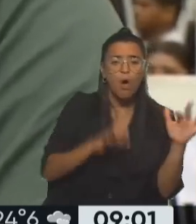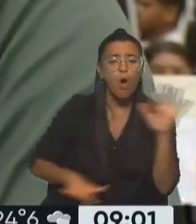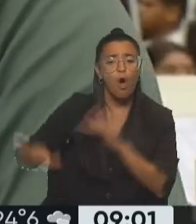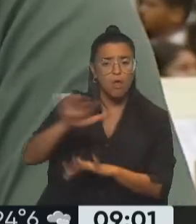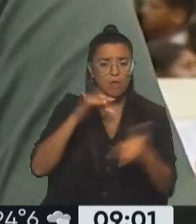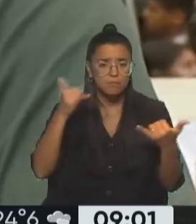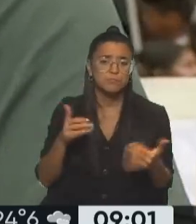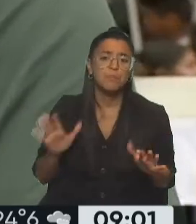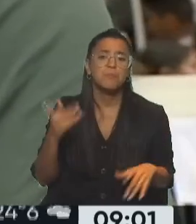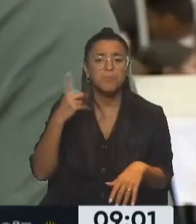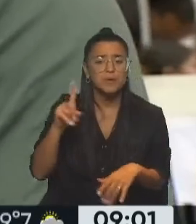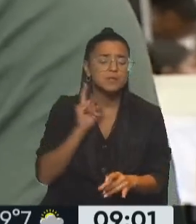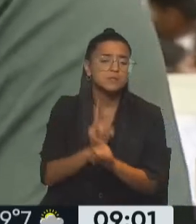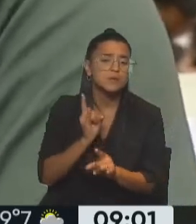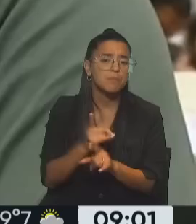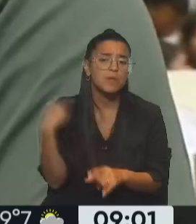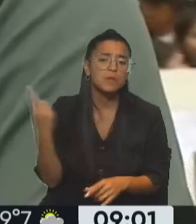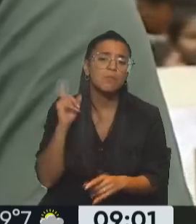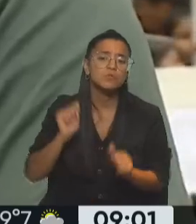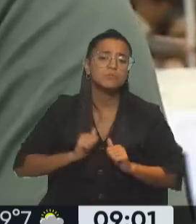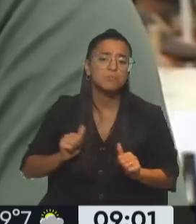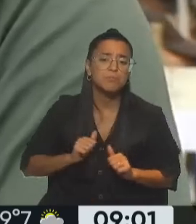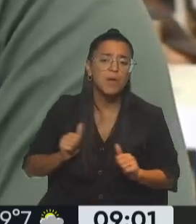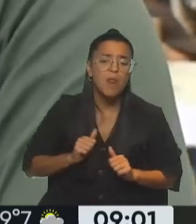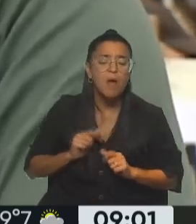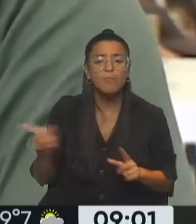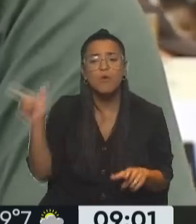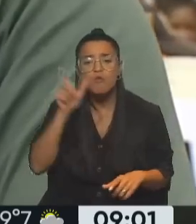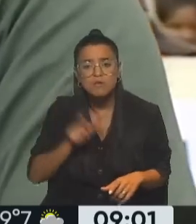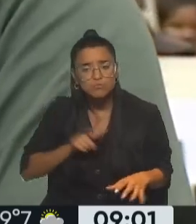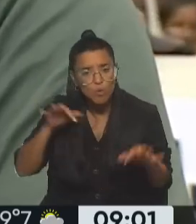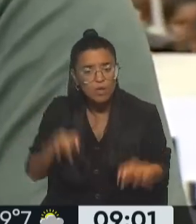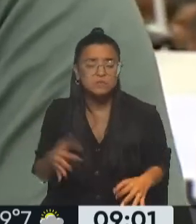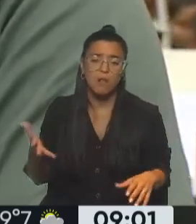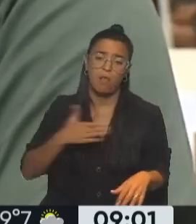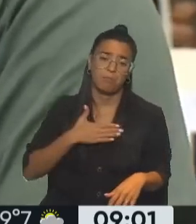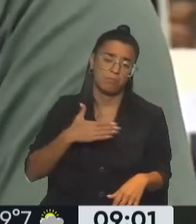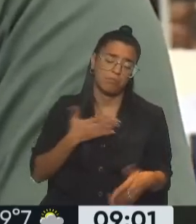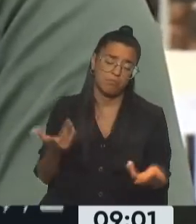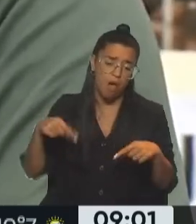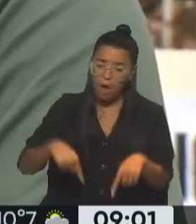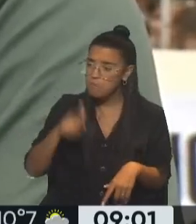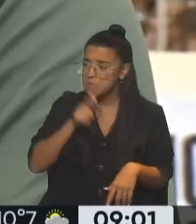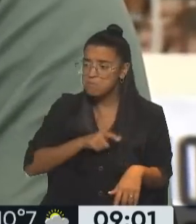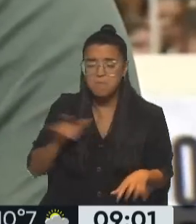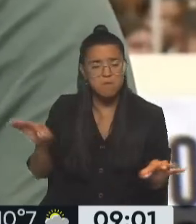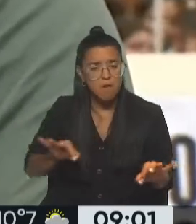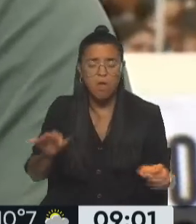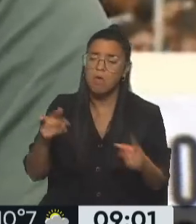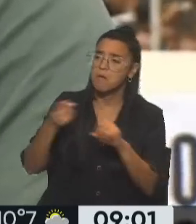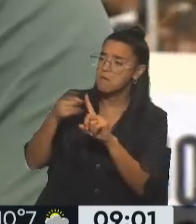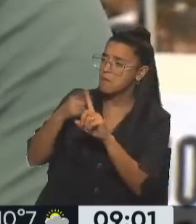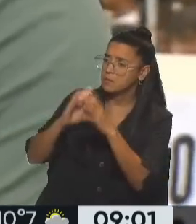que la pasamos bien, pero siempre esperando lo que vinimos a buscar, que es una respuesta y que lamentablemente por ahora no se produce, no hemos tenido